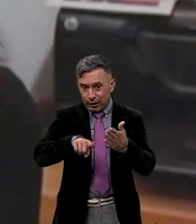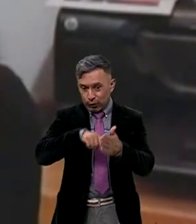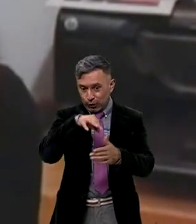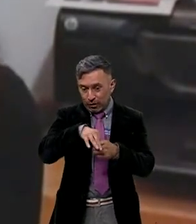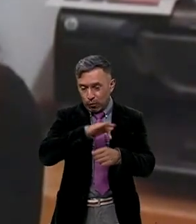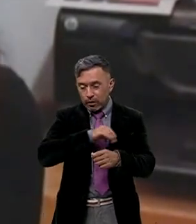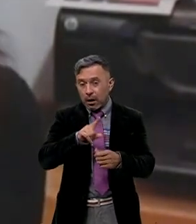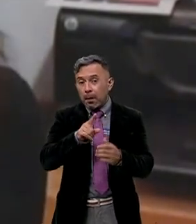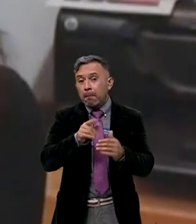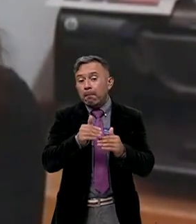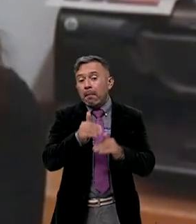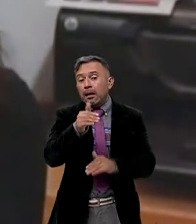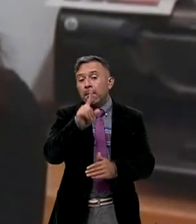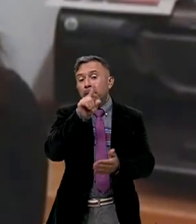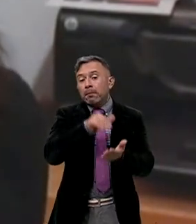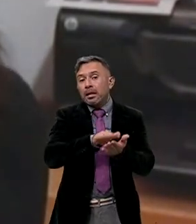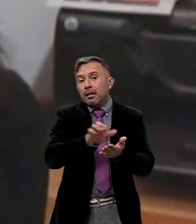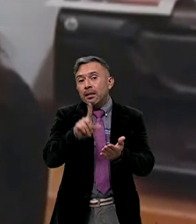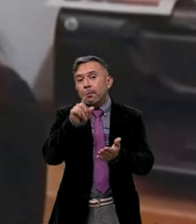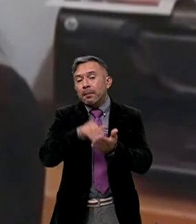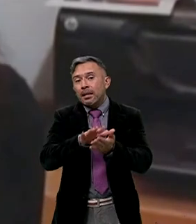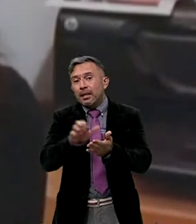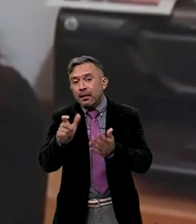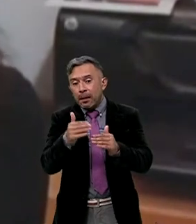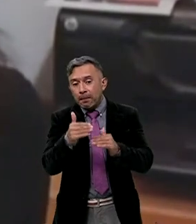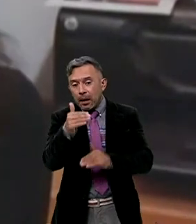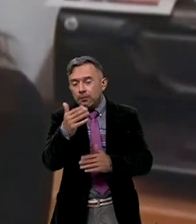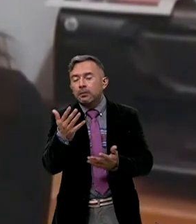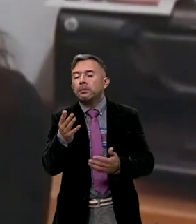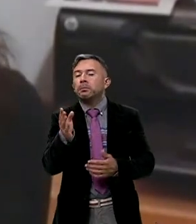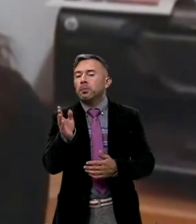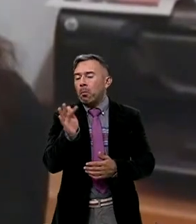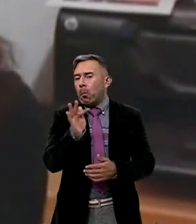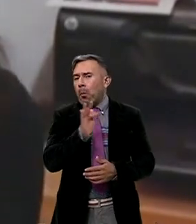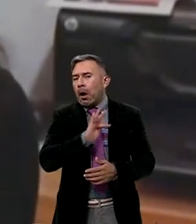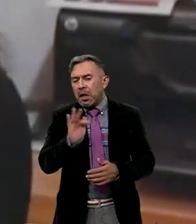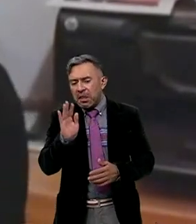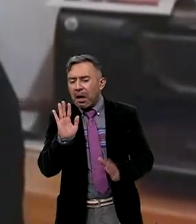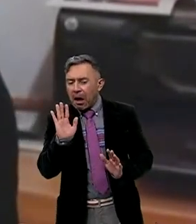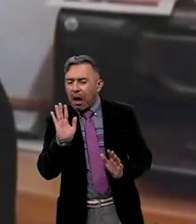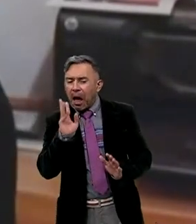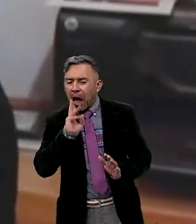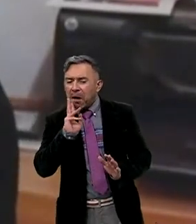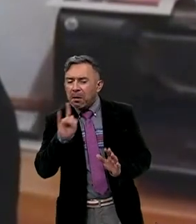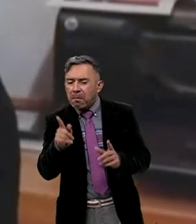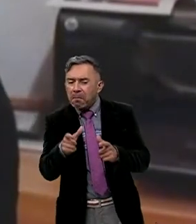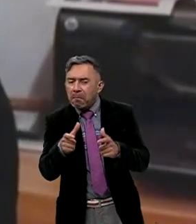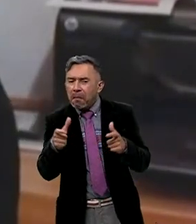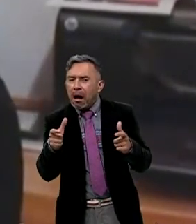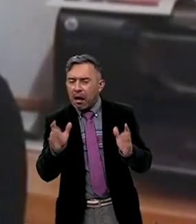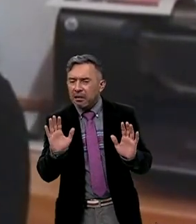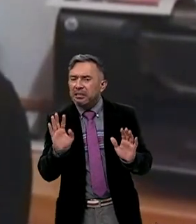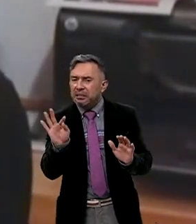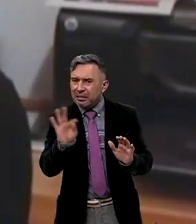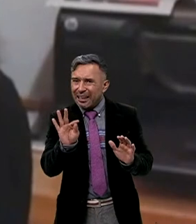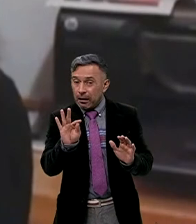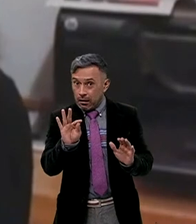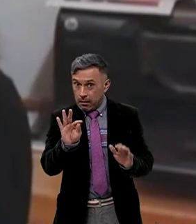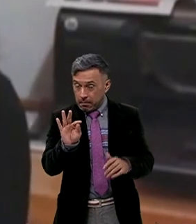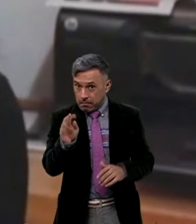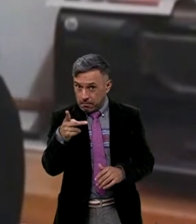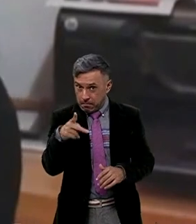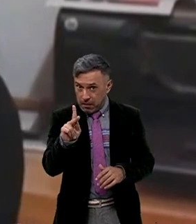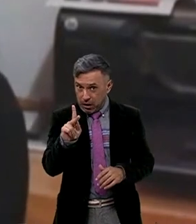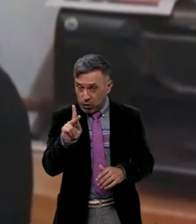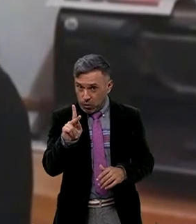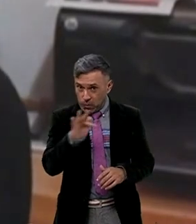quinientas podríamos también tener una cifra pues interesante pero no llegaríamos obviamente por ninguna circunstancia